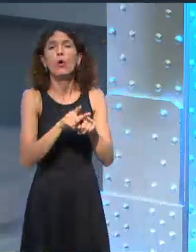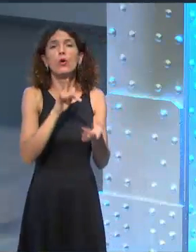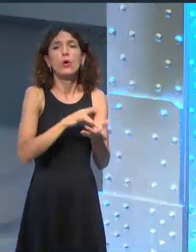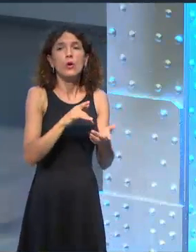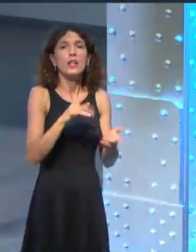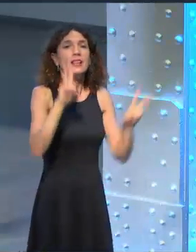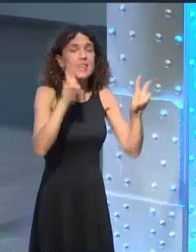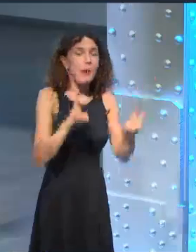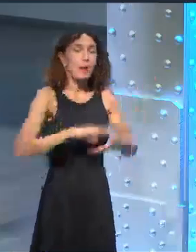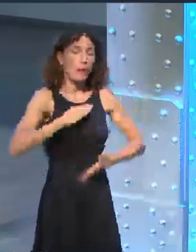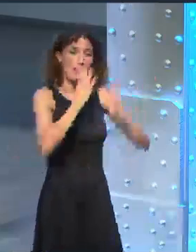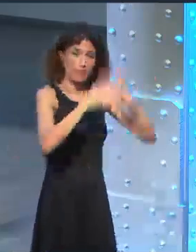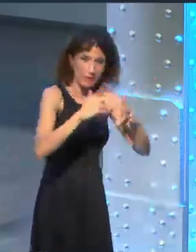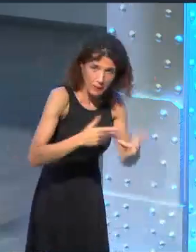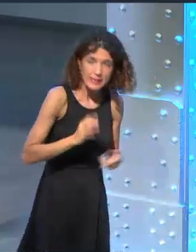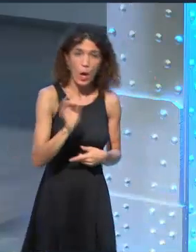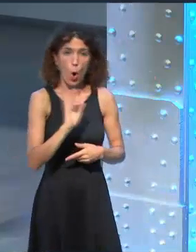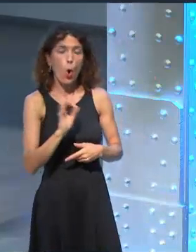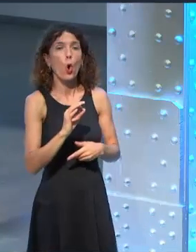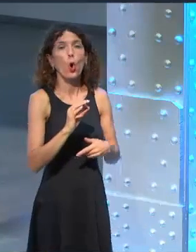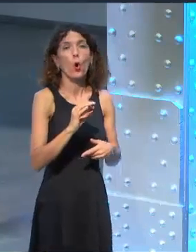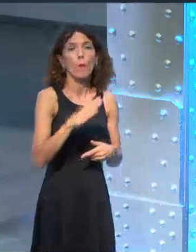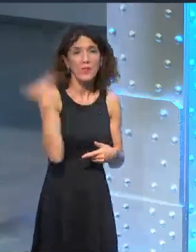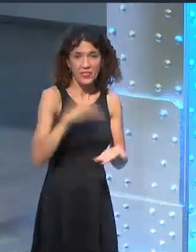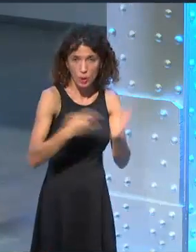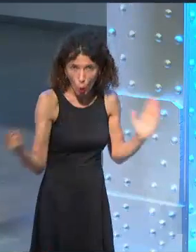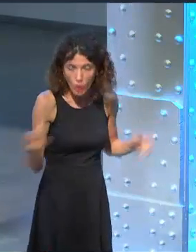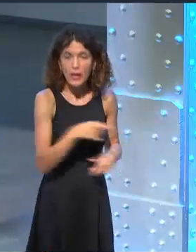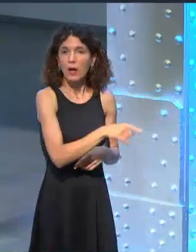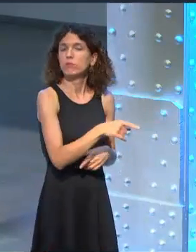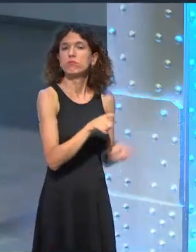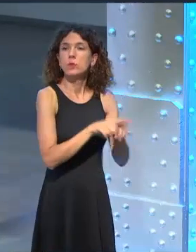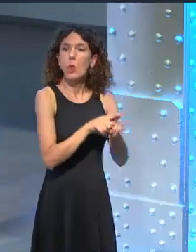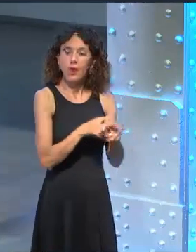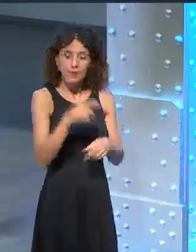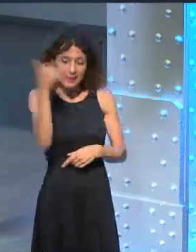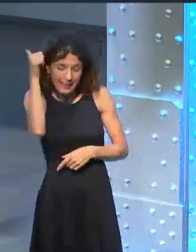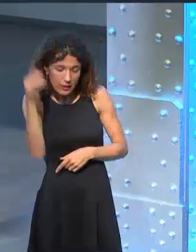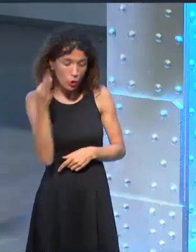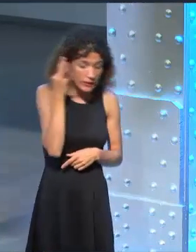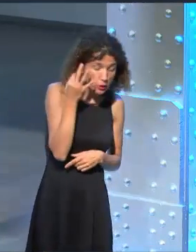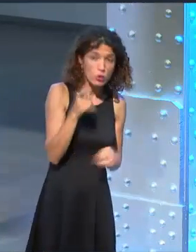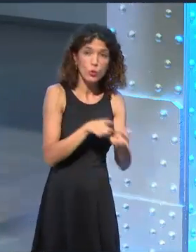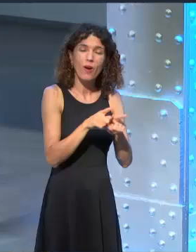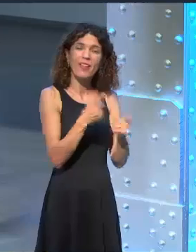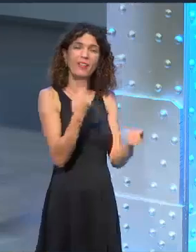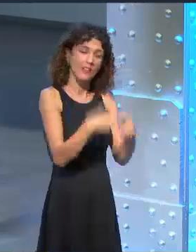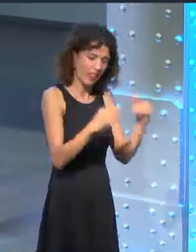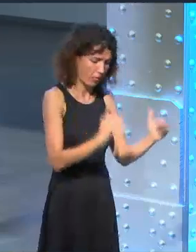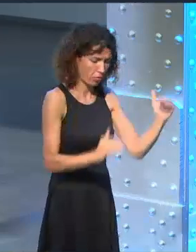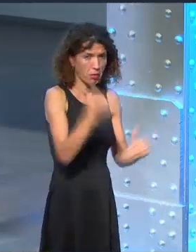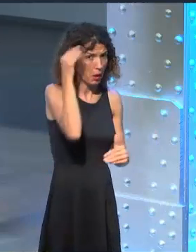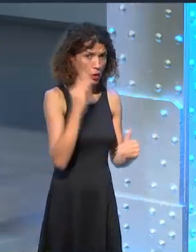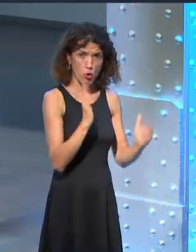a nivel de matemática, a nivel de tecnología, etcétera, etcétera, los niños y niñas no existen apenas diferencias